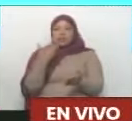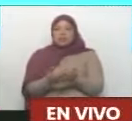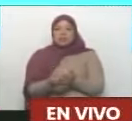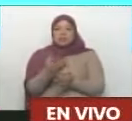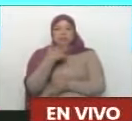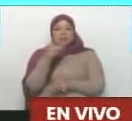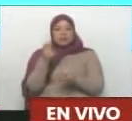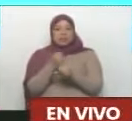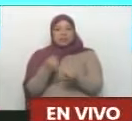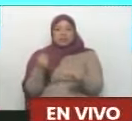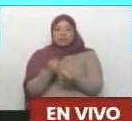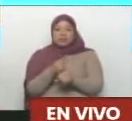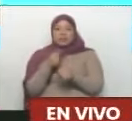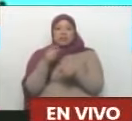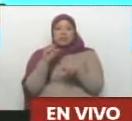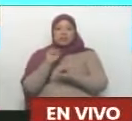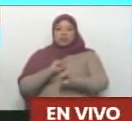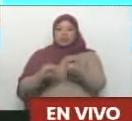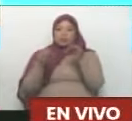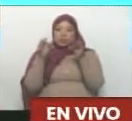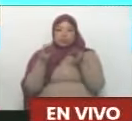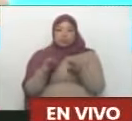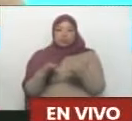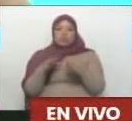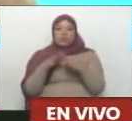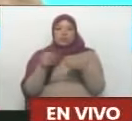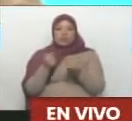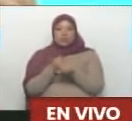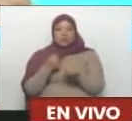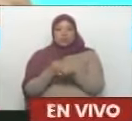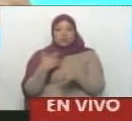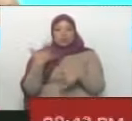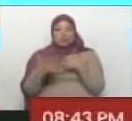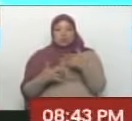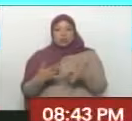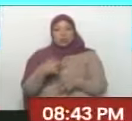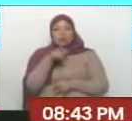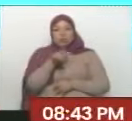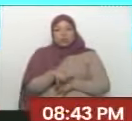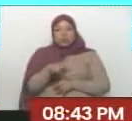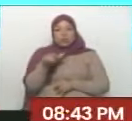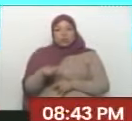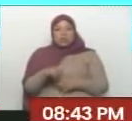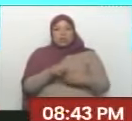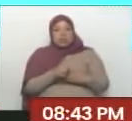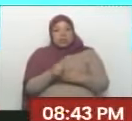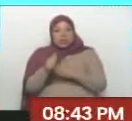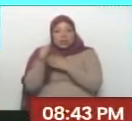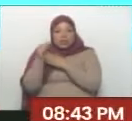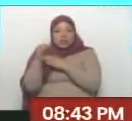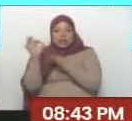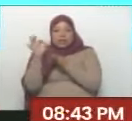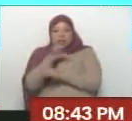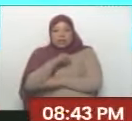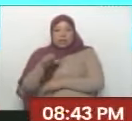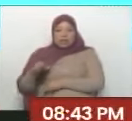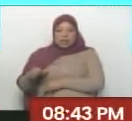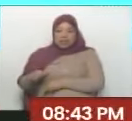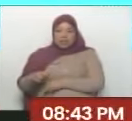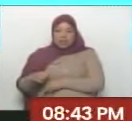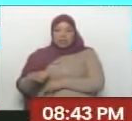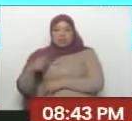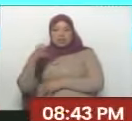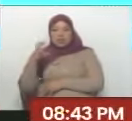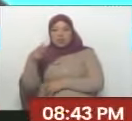extraordinaria. Y lo digo que pareciera que fuera de esos héroes civiles que no se toman en cuenta. Lo que ha hecho